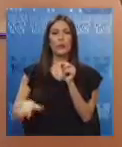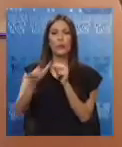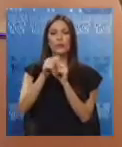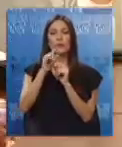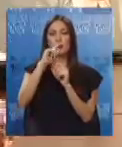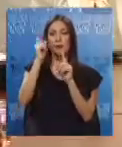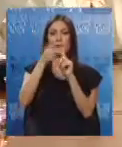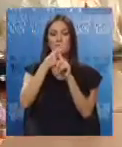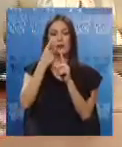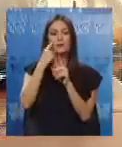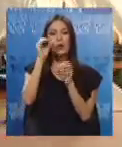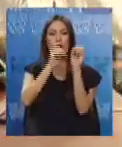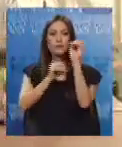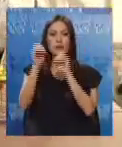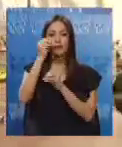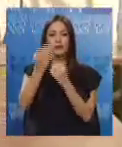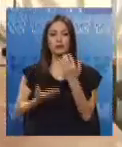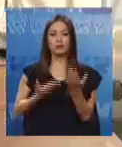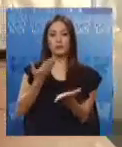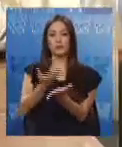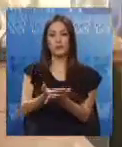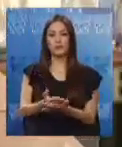sus primeras observaciones.